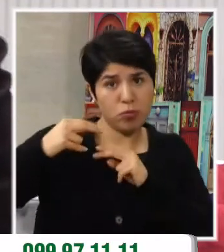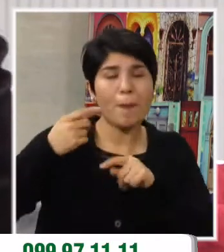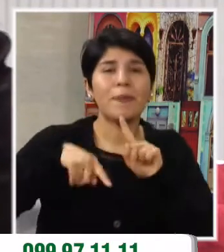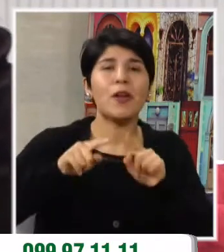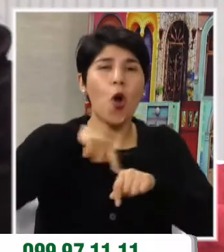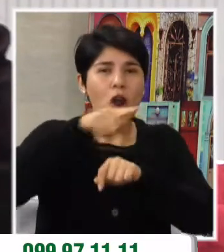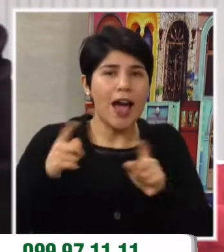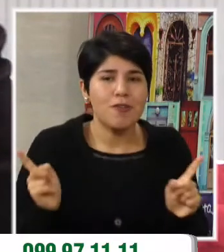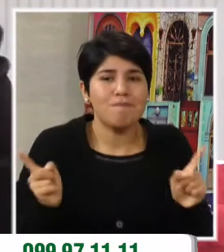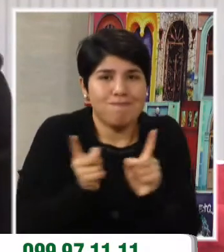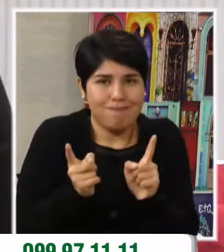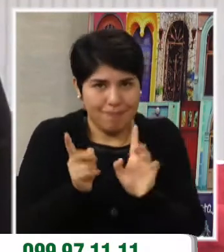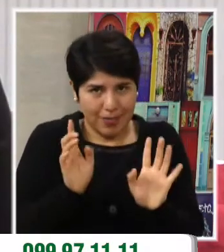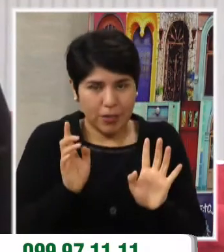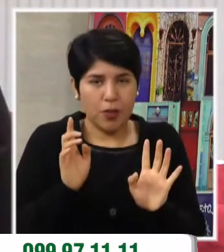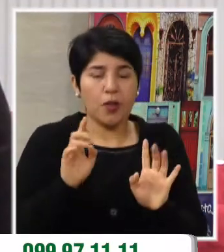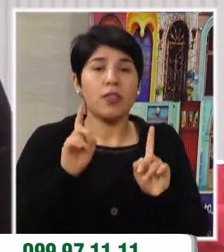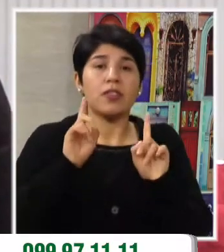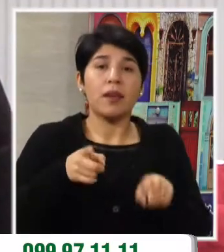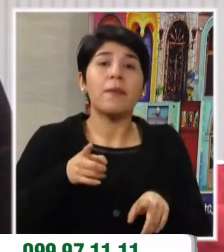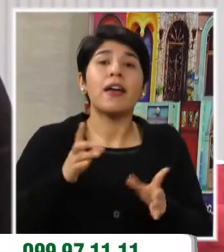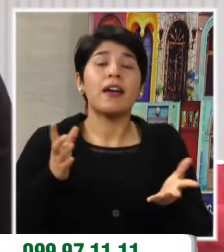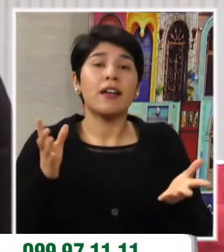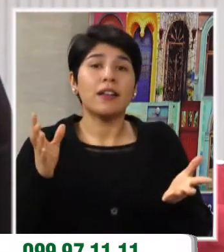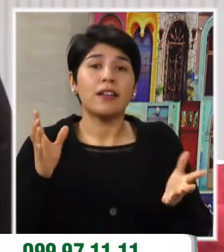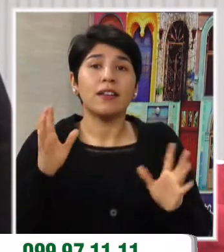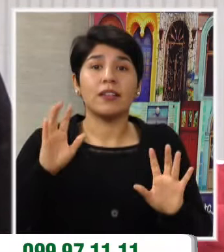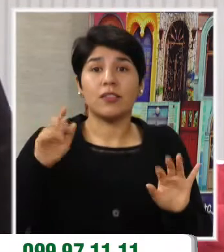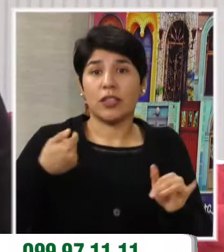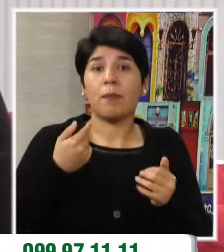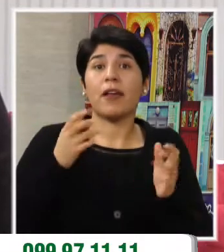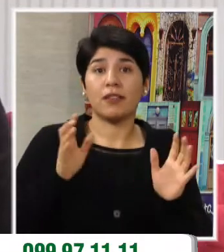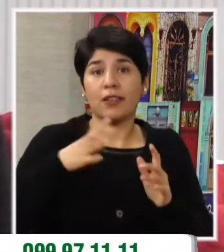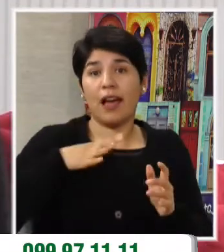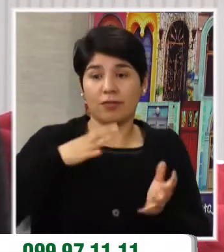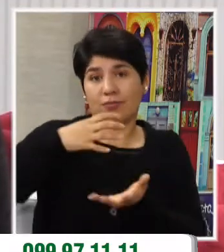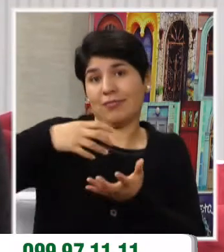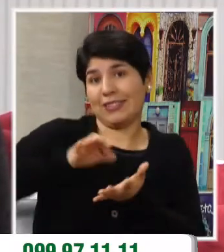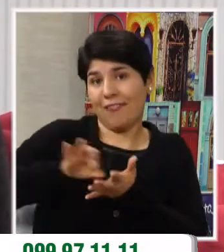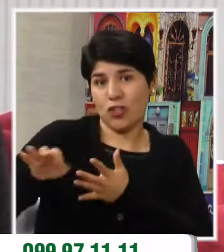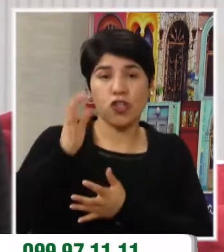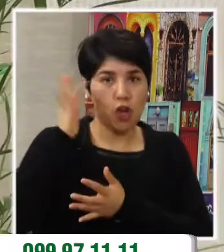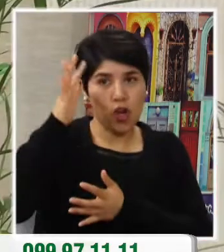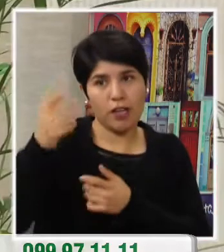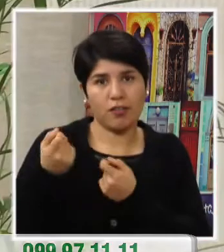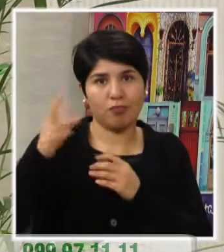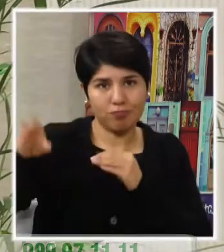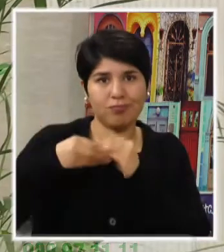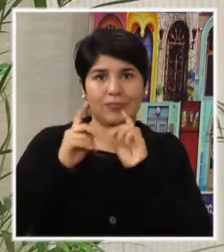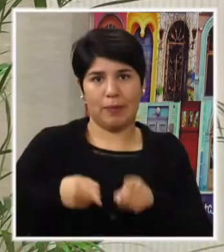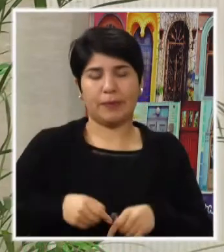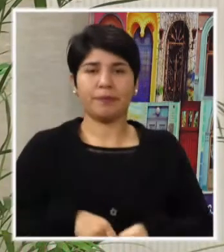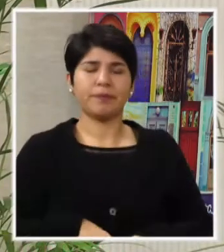horario y vamos a anexar este servicio del espacio psicológico y con usted mencionaba que está